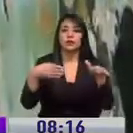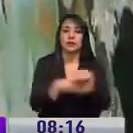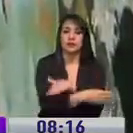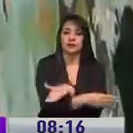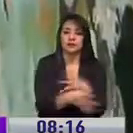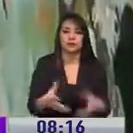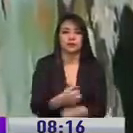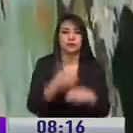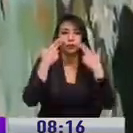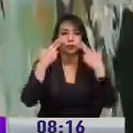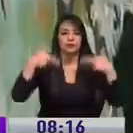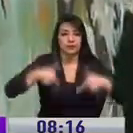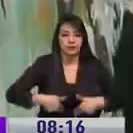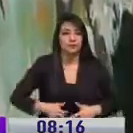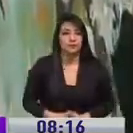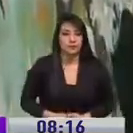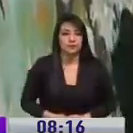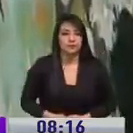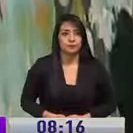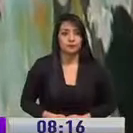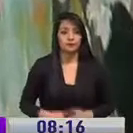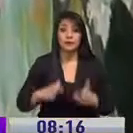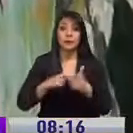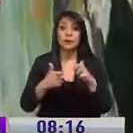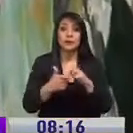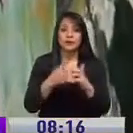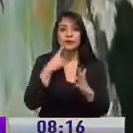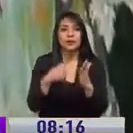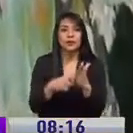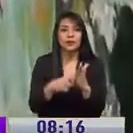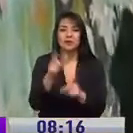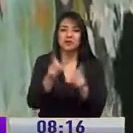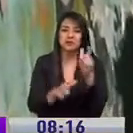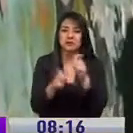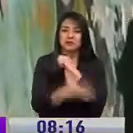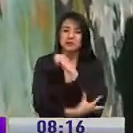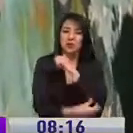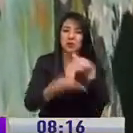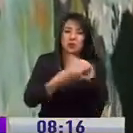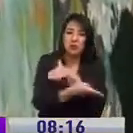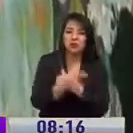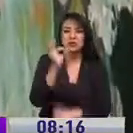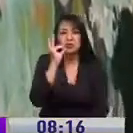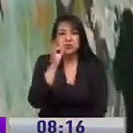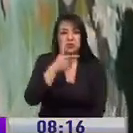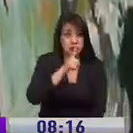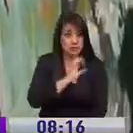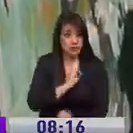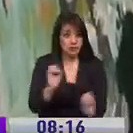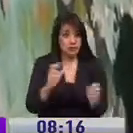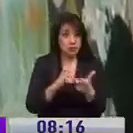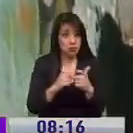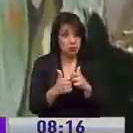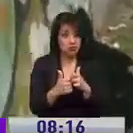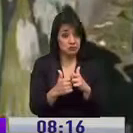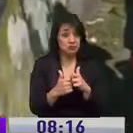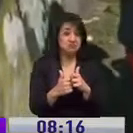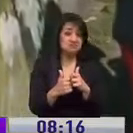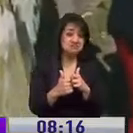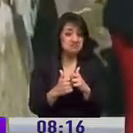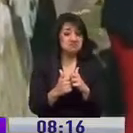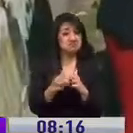de seguridad. Es decir, que ya no tienen problema pues con indigentes, por ejemplo, que se quedan aquí dentro. Por lo menos